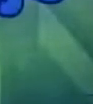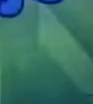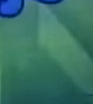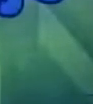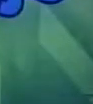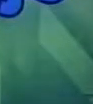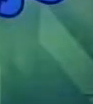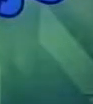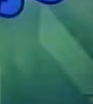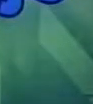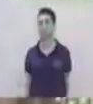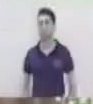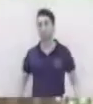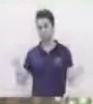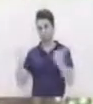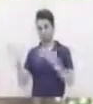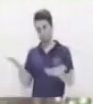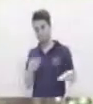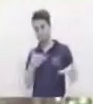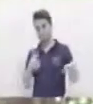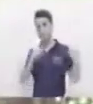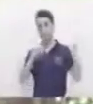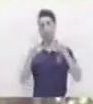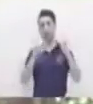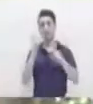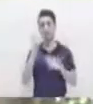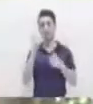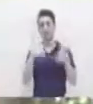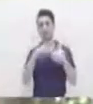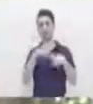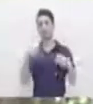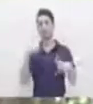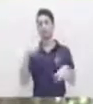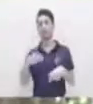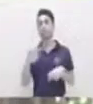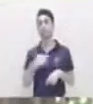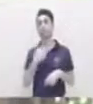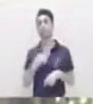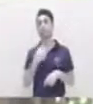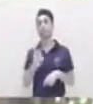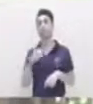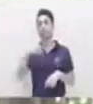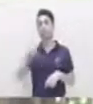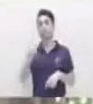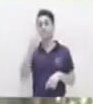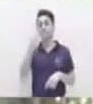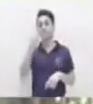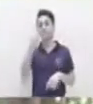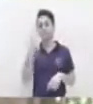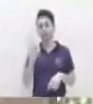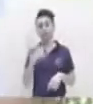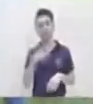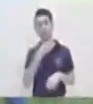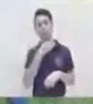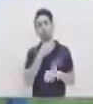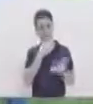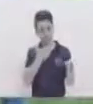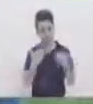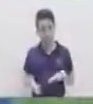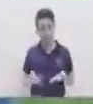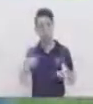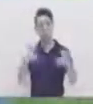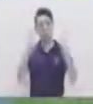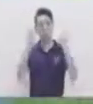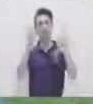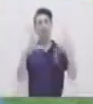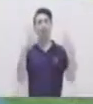Comunicación y lenguaje. Bienvenidos al segmento de comunicación y lenguaje. Hoy nos acompaña el profesor Pablo Salvatierra. Profe, un placer tenerlo por